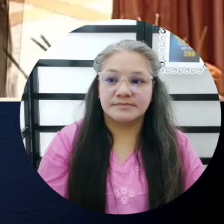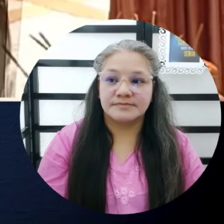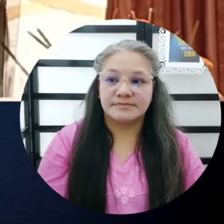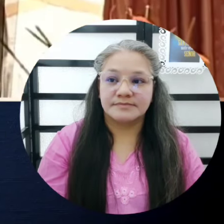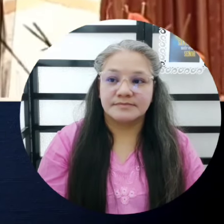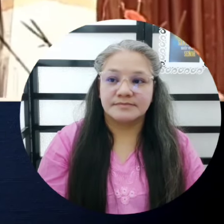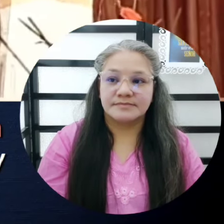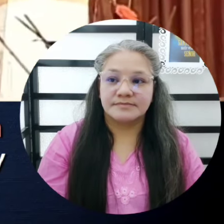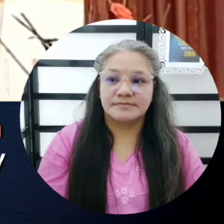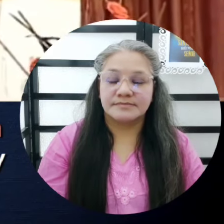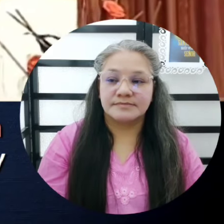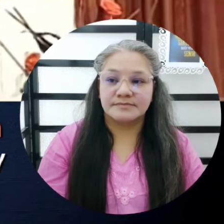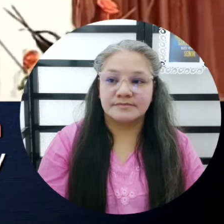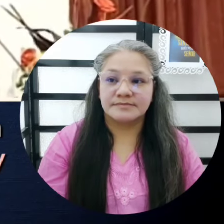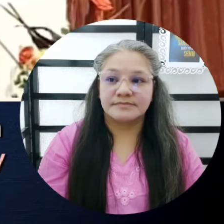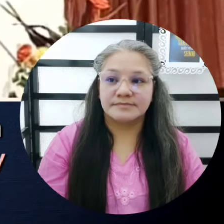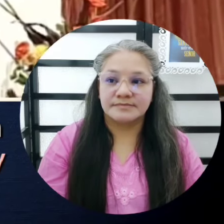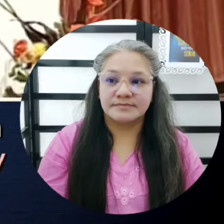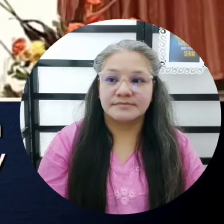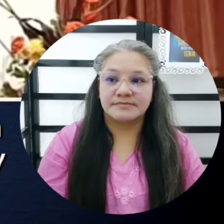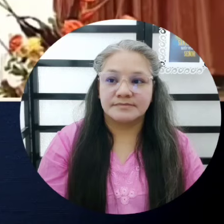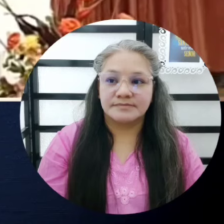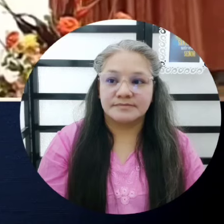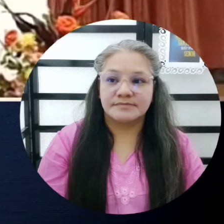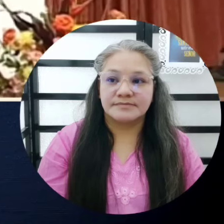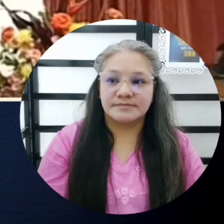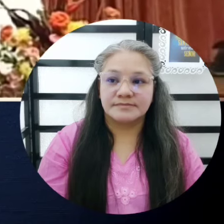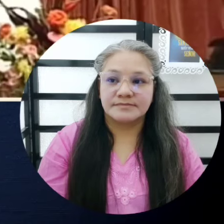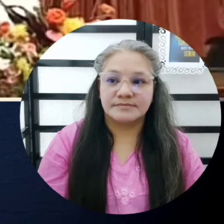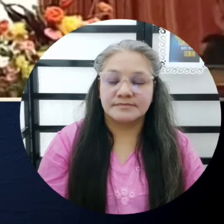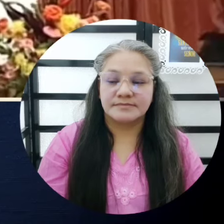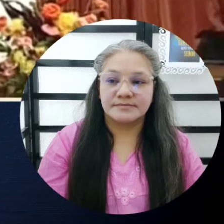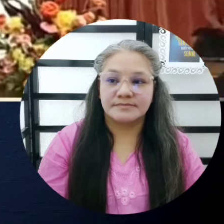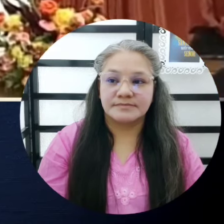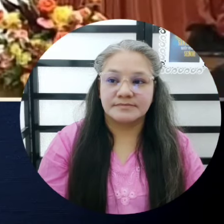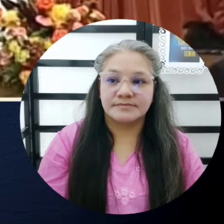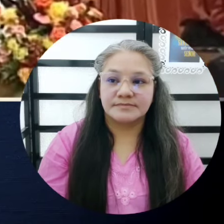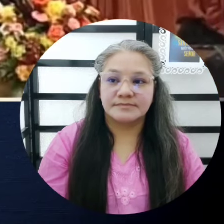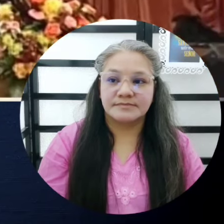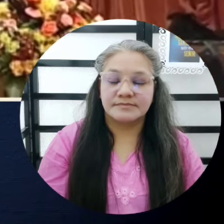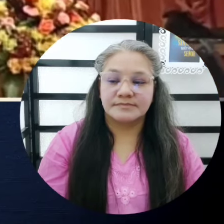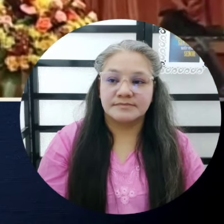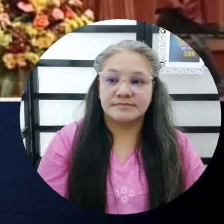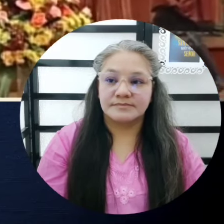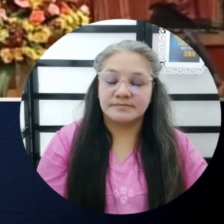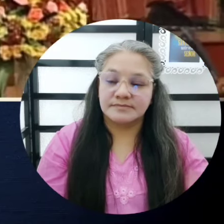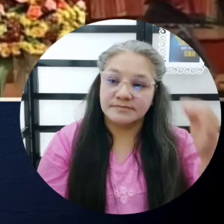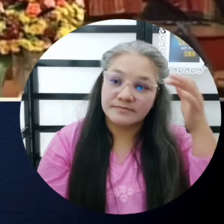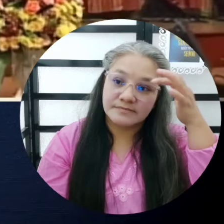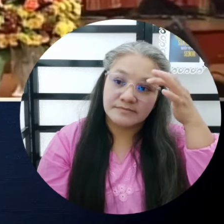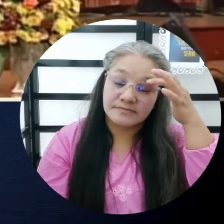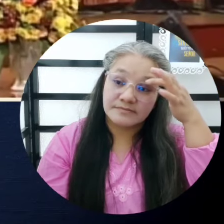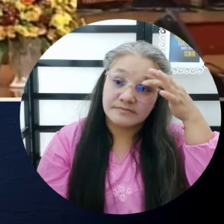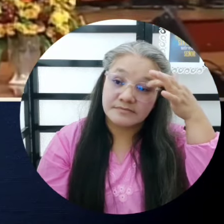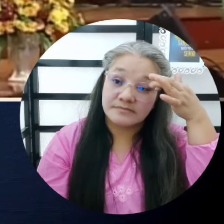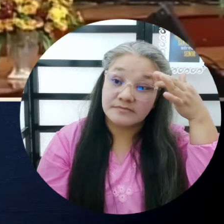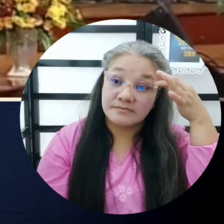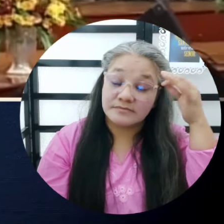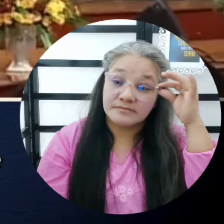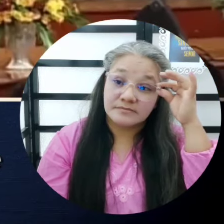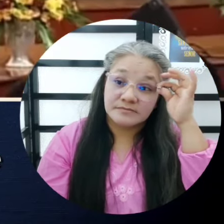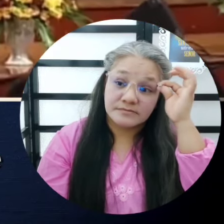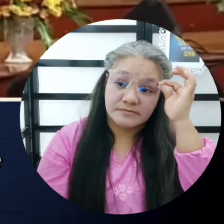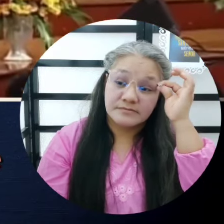jóvenes vírgenes. Oiga, todo la, eso era muy grande, el continente aquel, el país ese, el imperio era muy